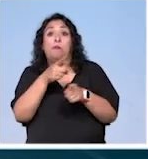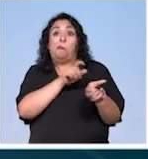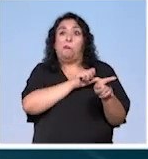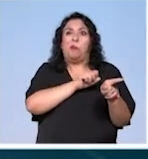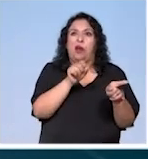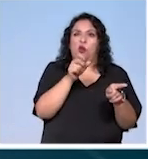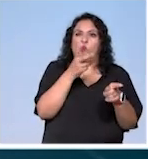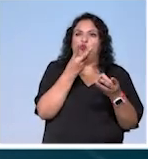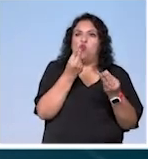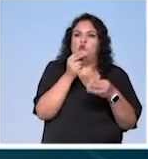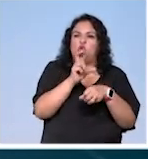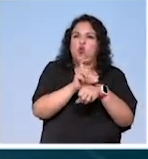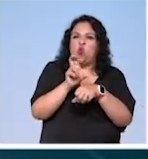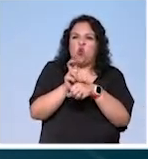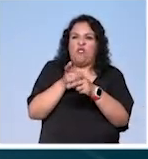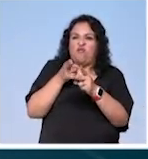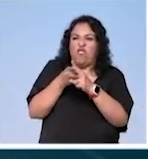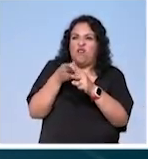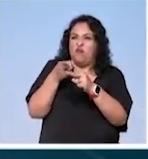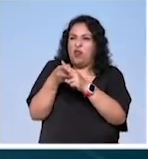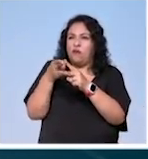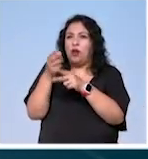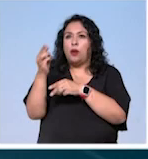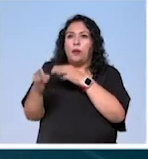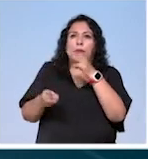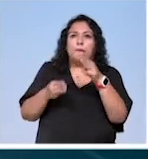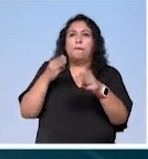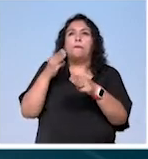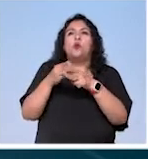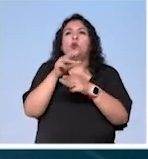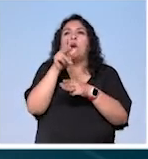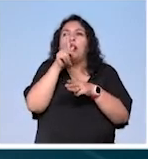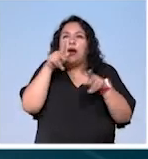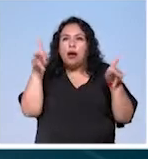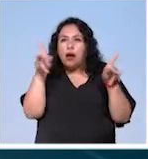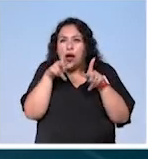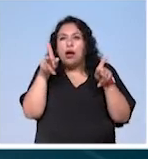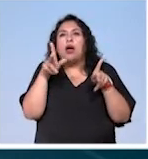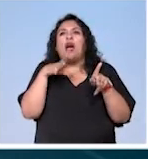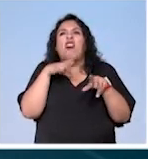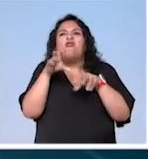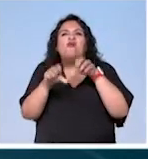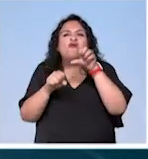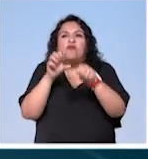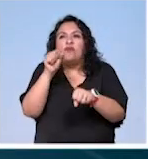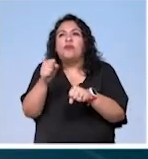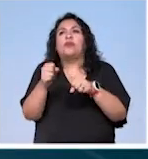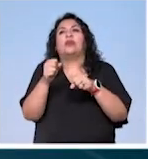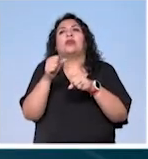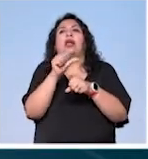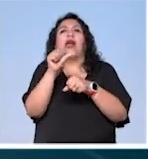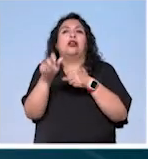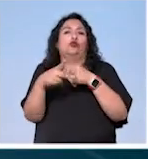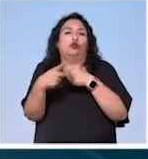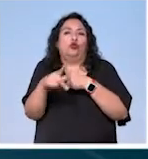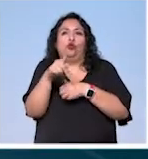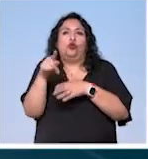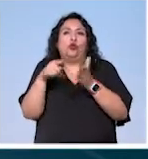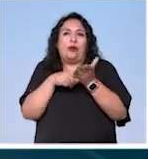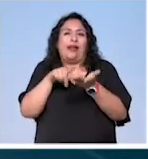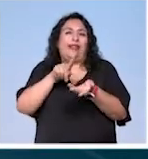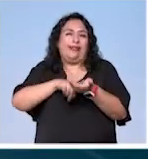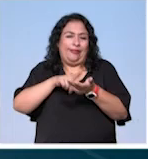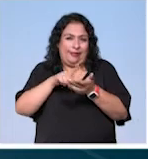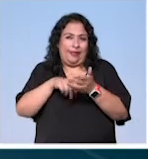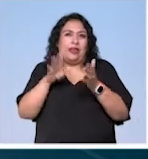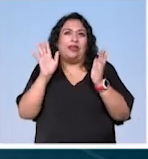más huevos y son los asesinos en serie del mundo de la ornitología, que consumen directamente las especies nativas en los sistemas